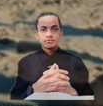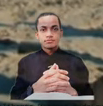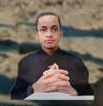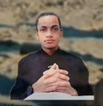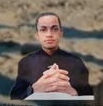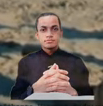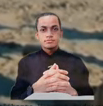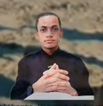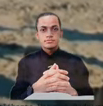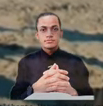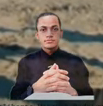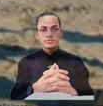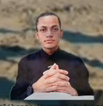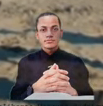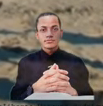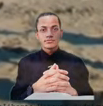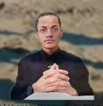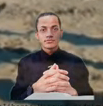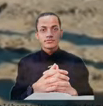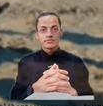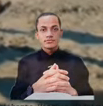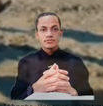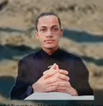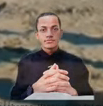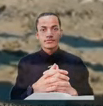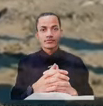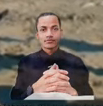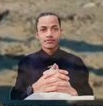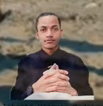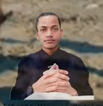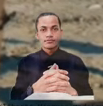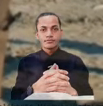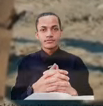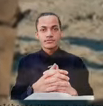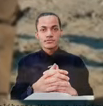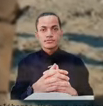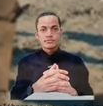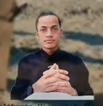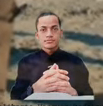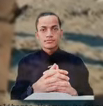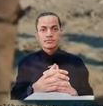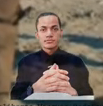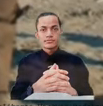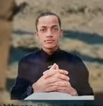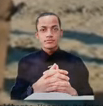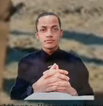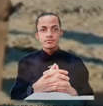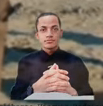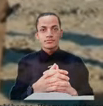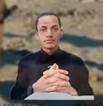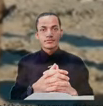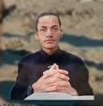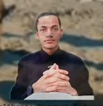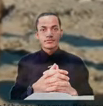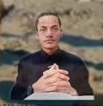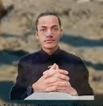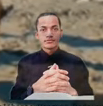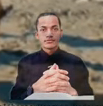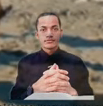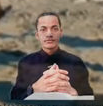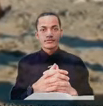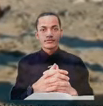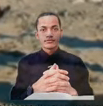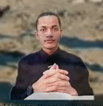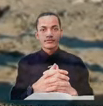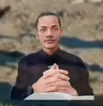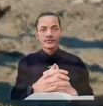dudas su datación por el hecho de que no se encontró in situ, es decir, en el lugar de origen o en el sitio correspondiente, en